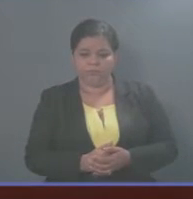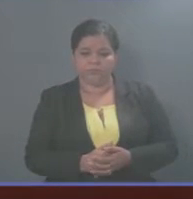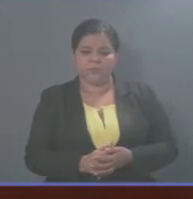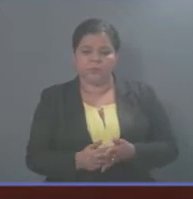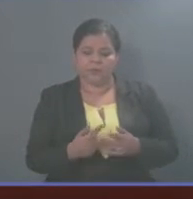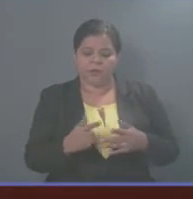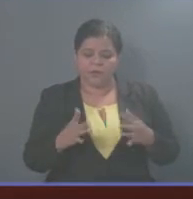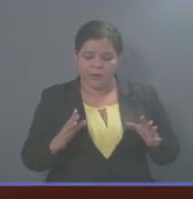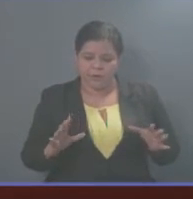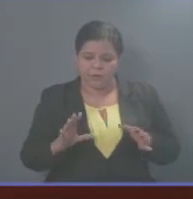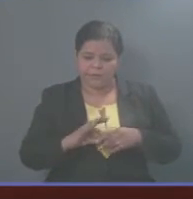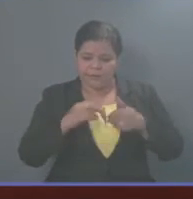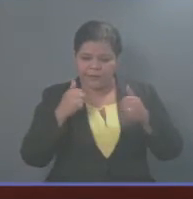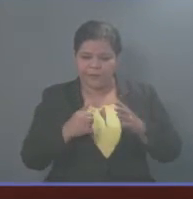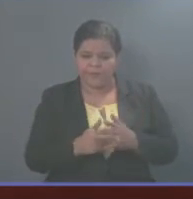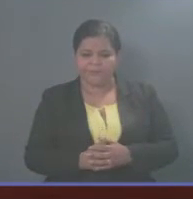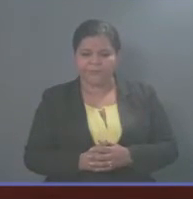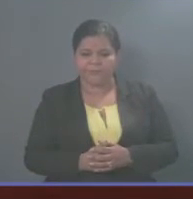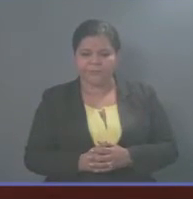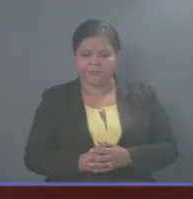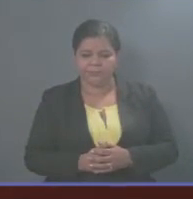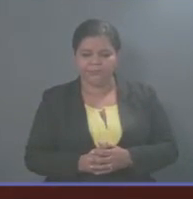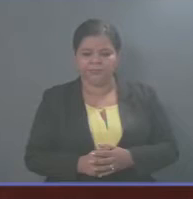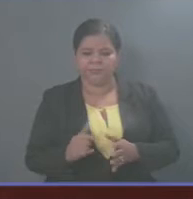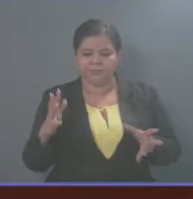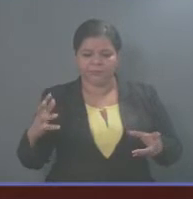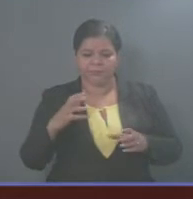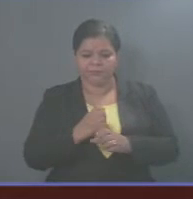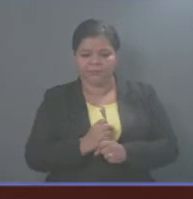la justificación para su conclusión,